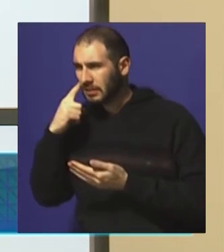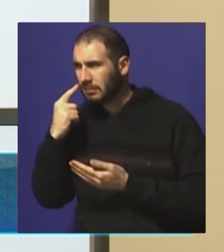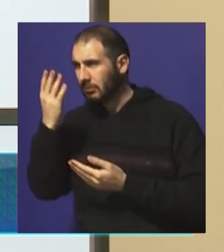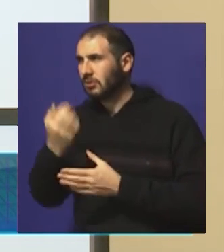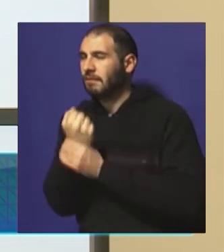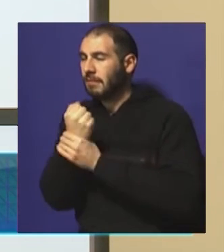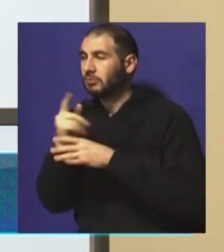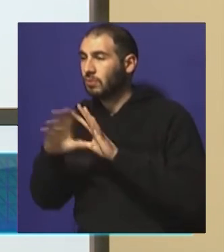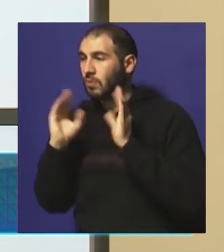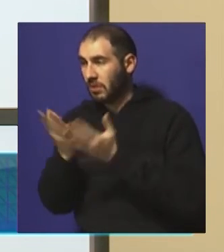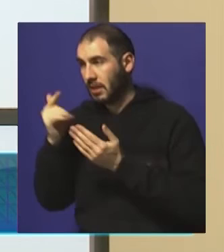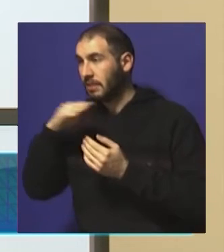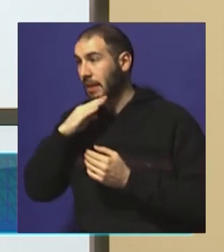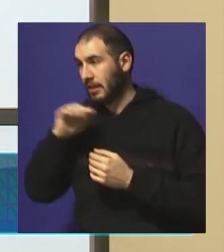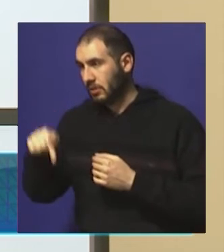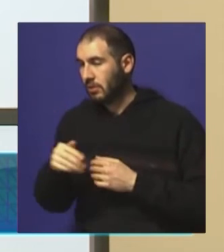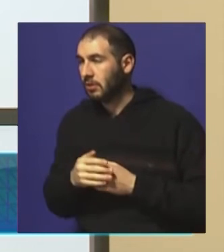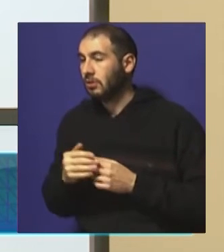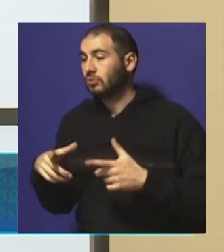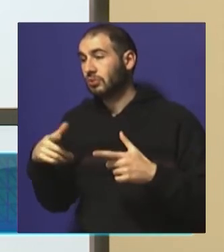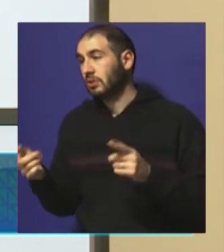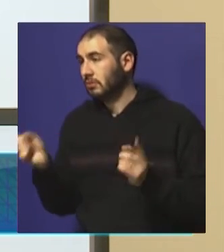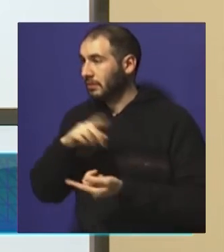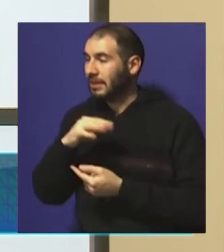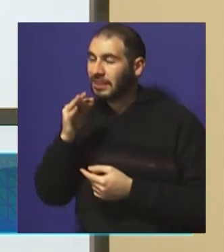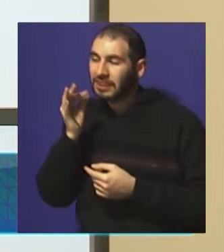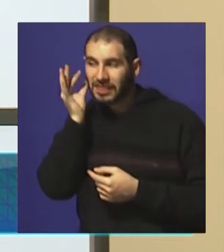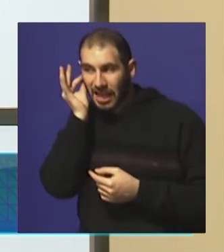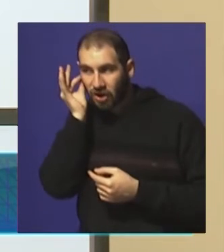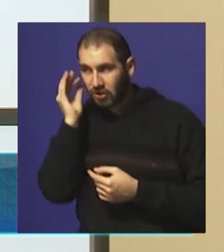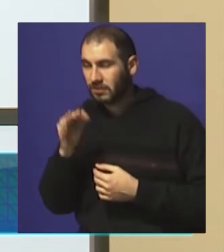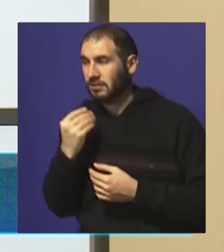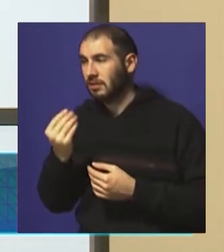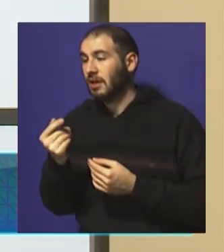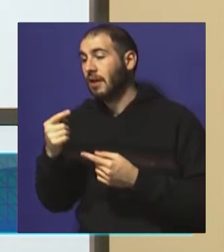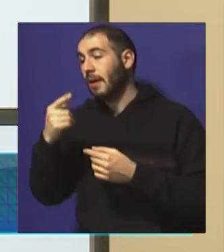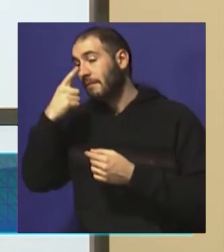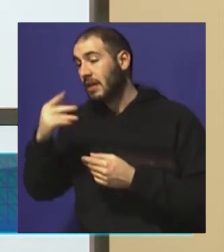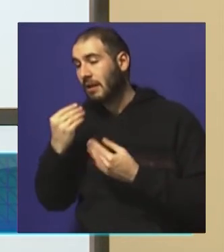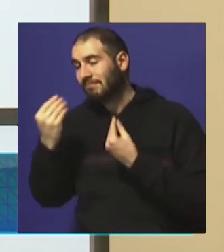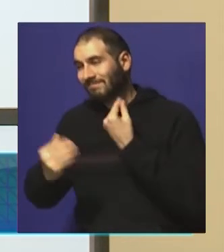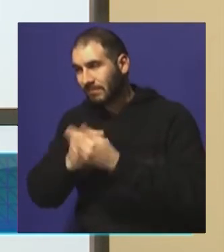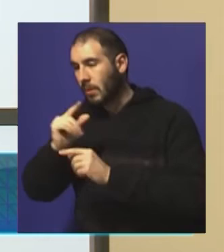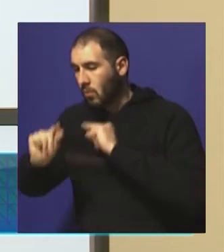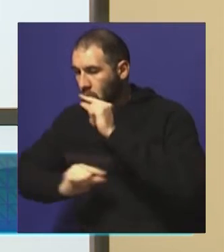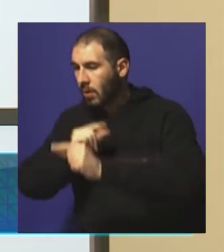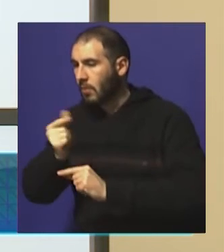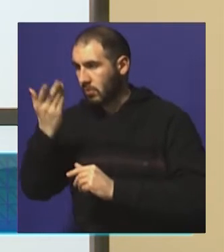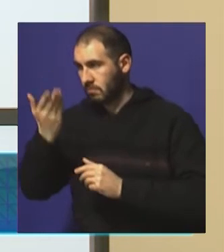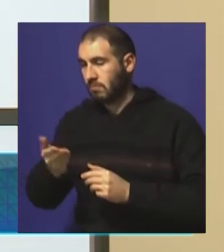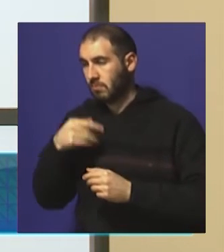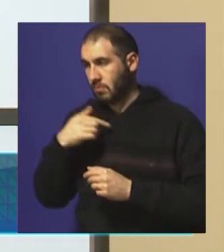figura del Mundial de México. Afortunadamente fue Diego. Son procesos, ser finalista es un mérito en sí mismo,